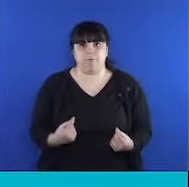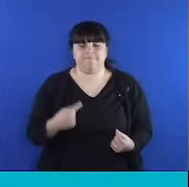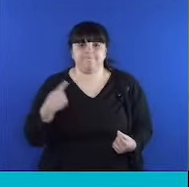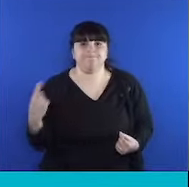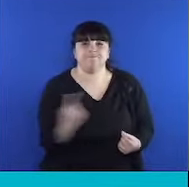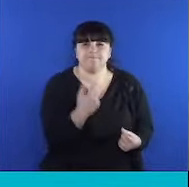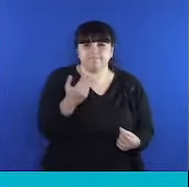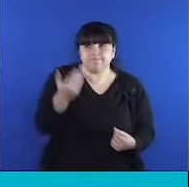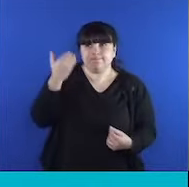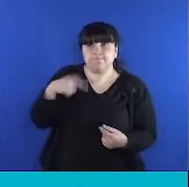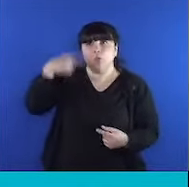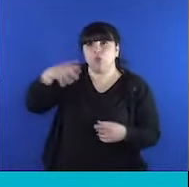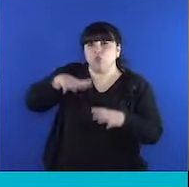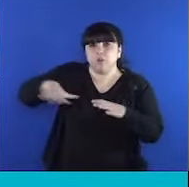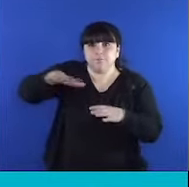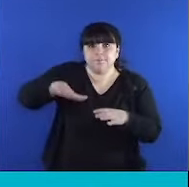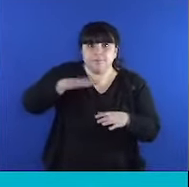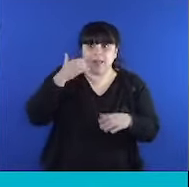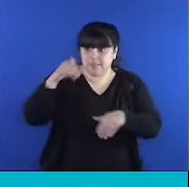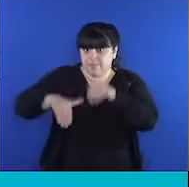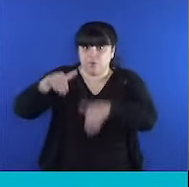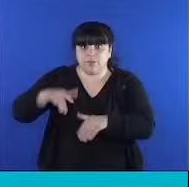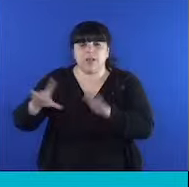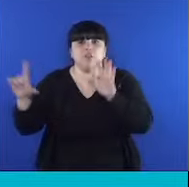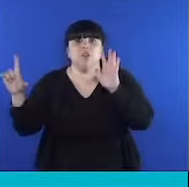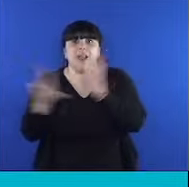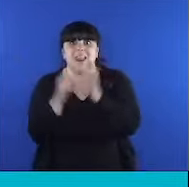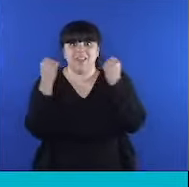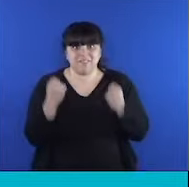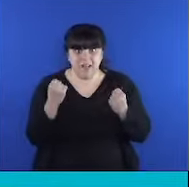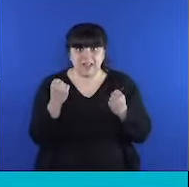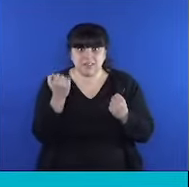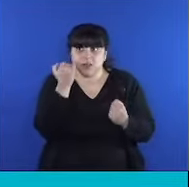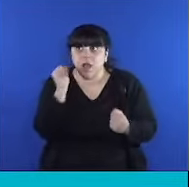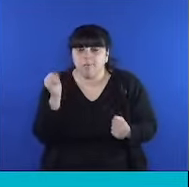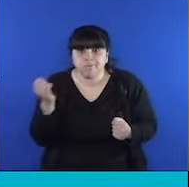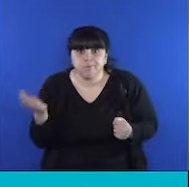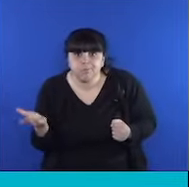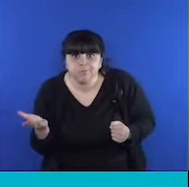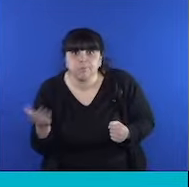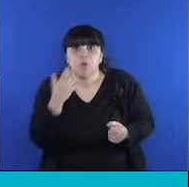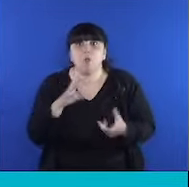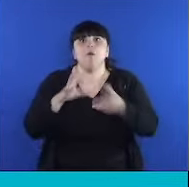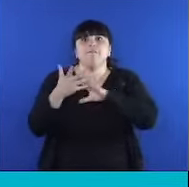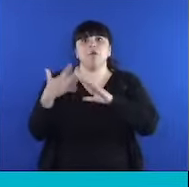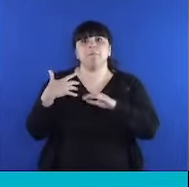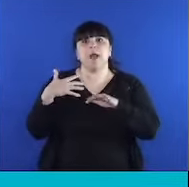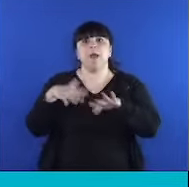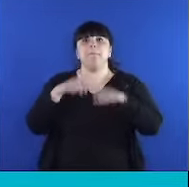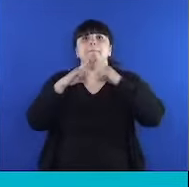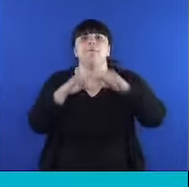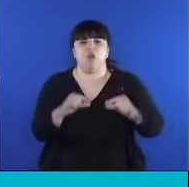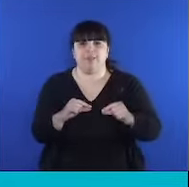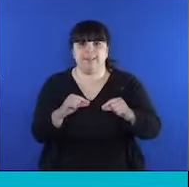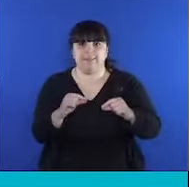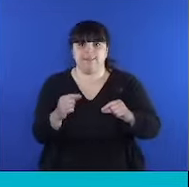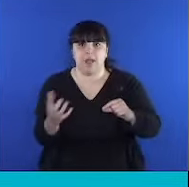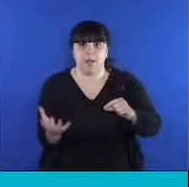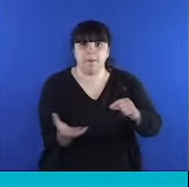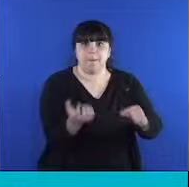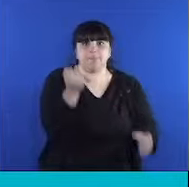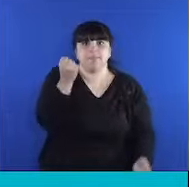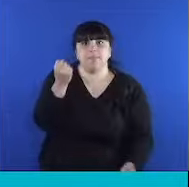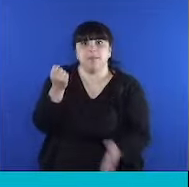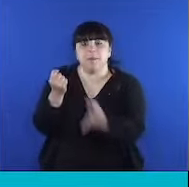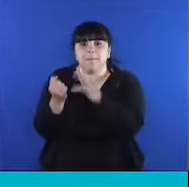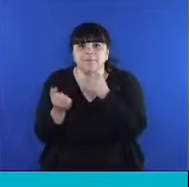desde muchos sectores, lo vimos en la votación de la ley de bases, lo vimos en cómo se está administrando la protesta, es rescatar al gobierno